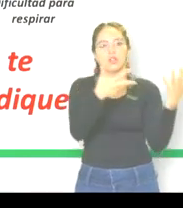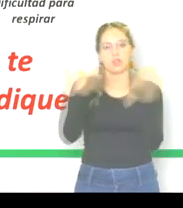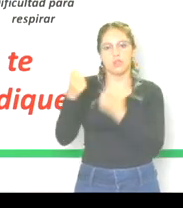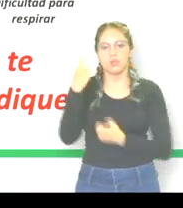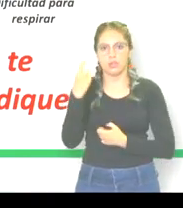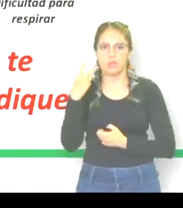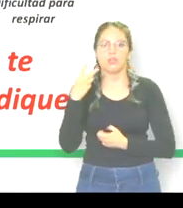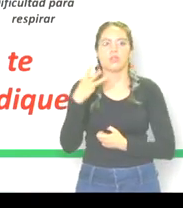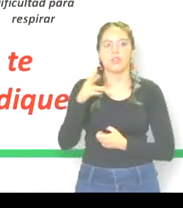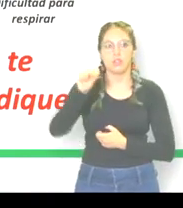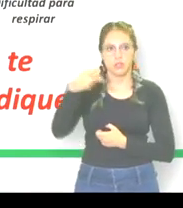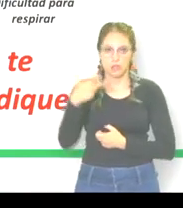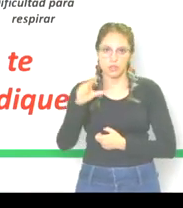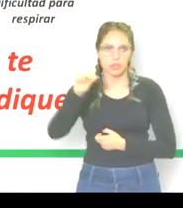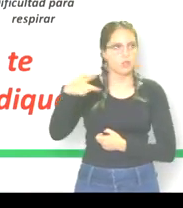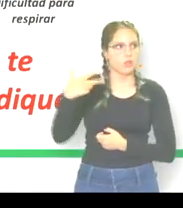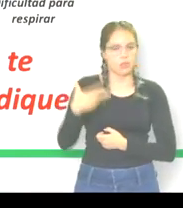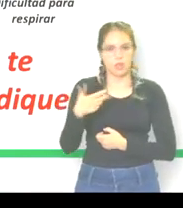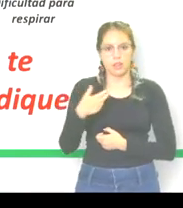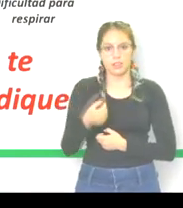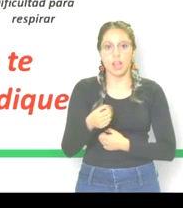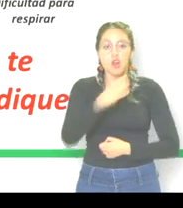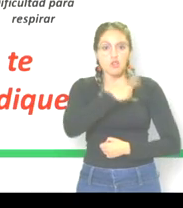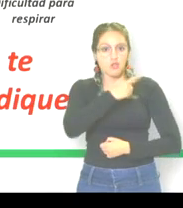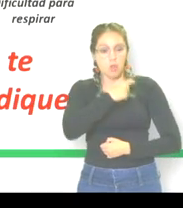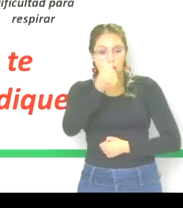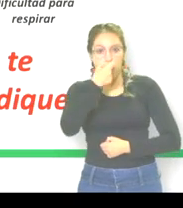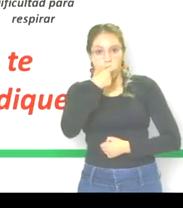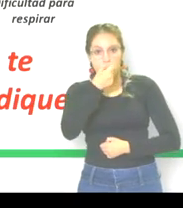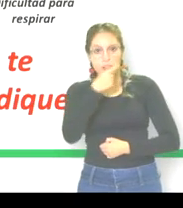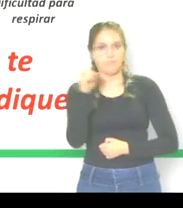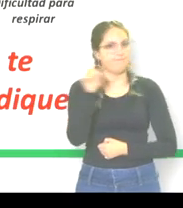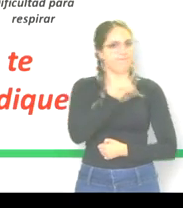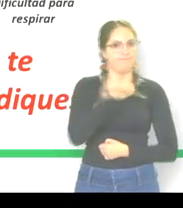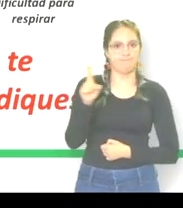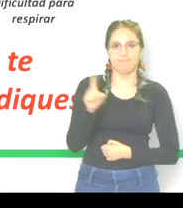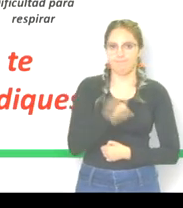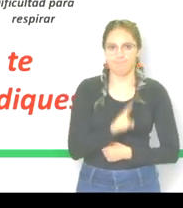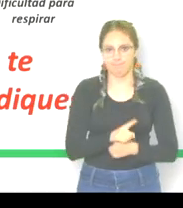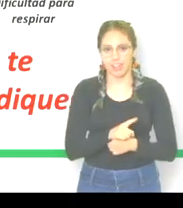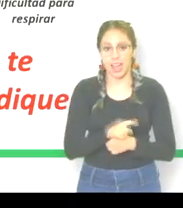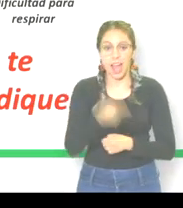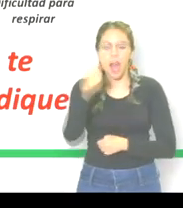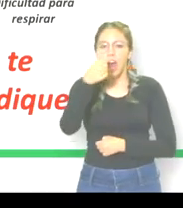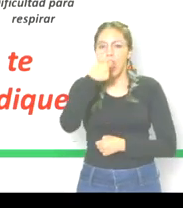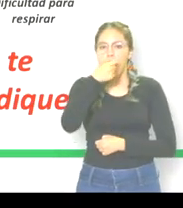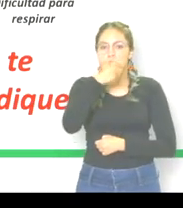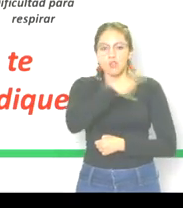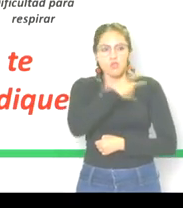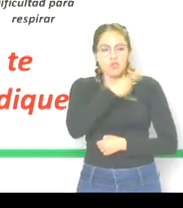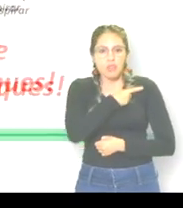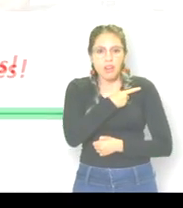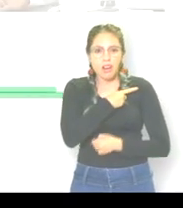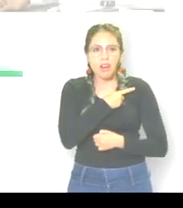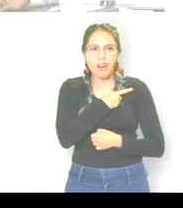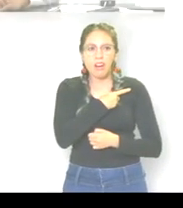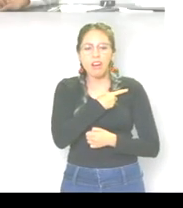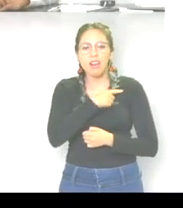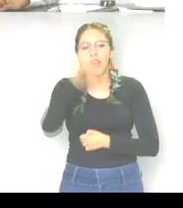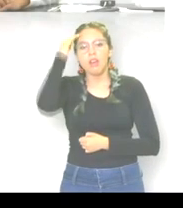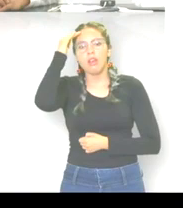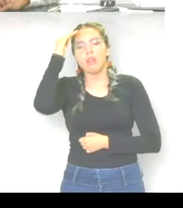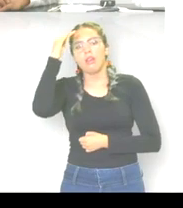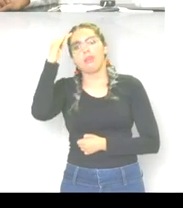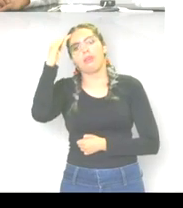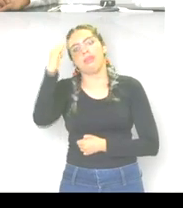800-123-8888 para cualquier duda, que no se automediquen, que el automedicarse retrasa, quita tiempo, se pierde tiempo